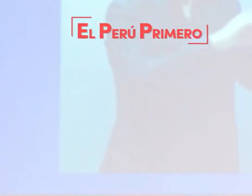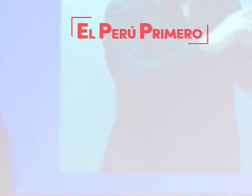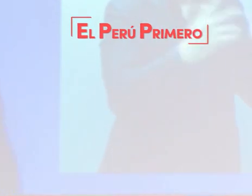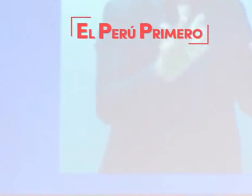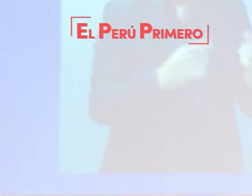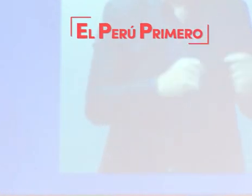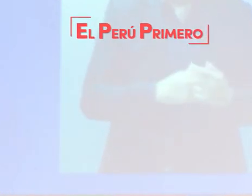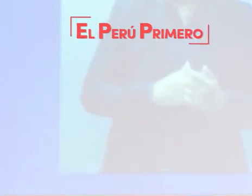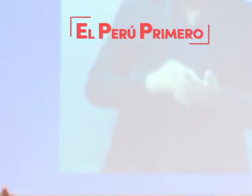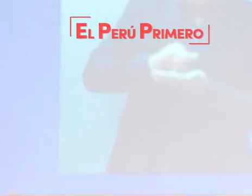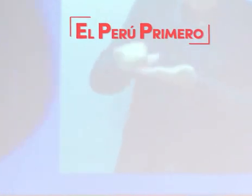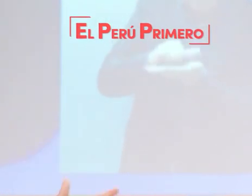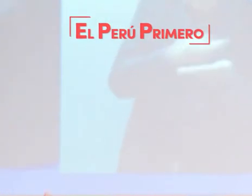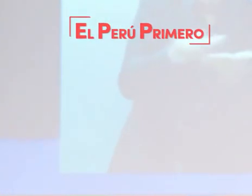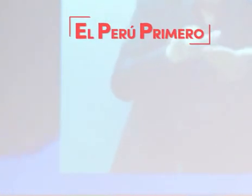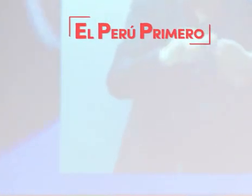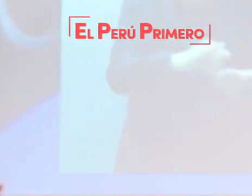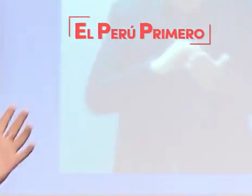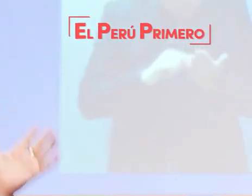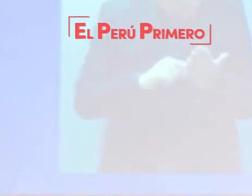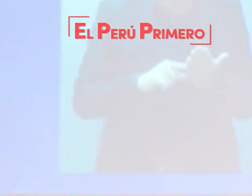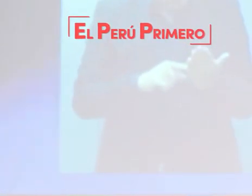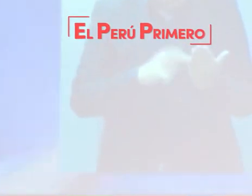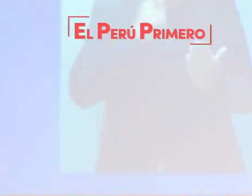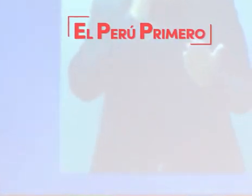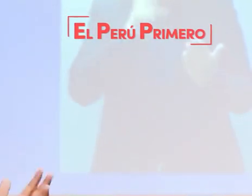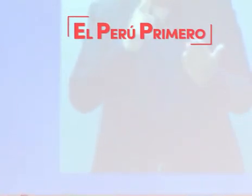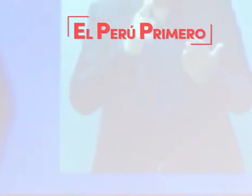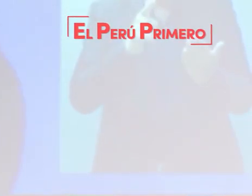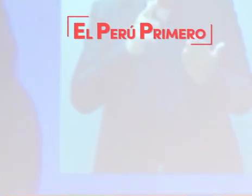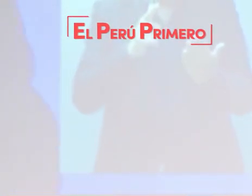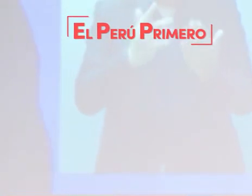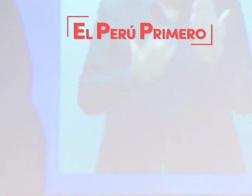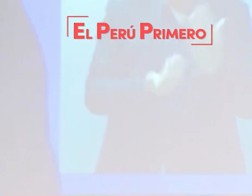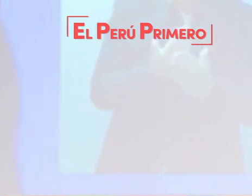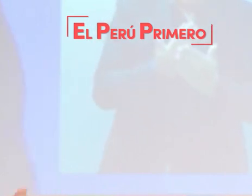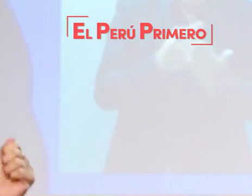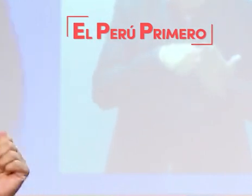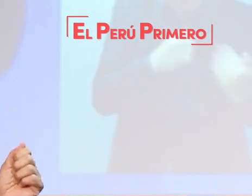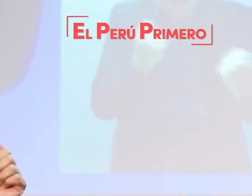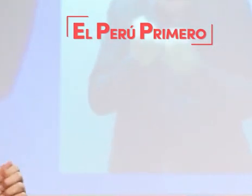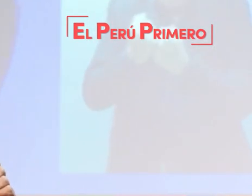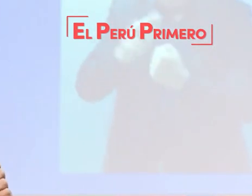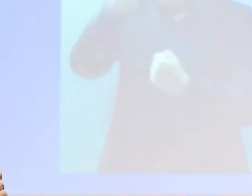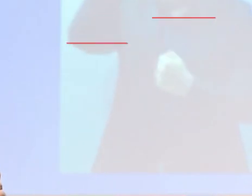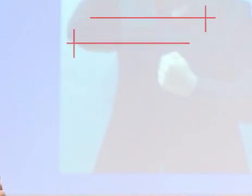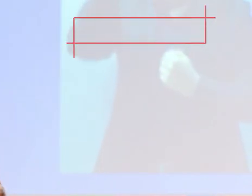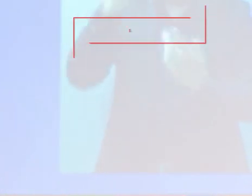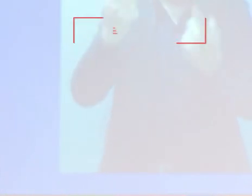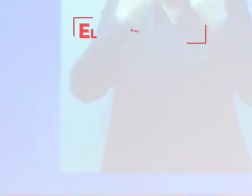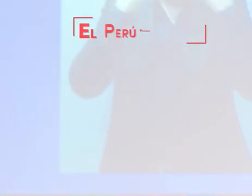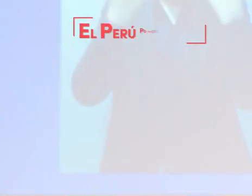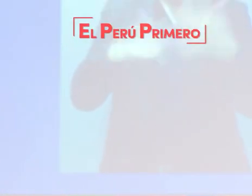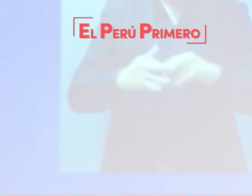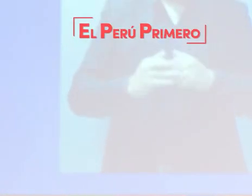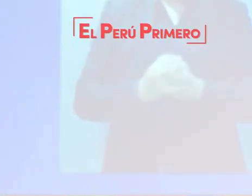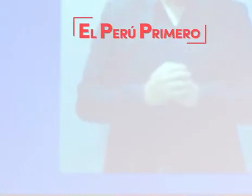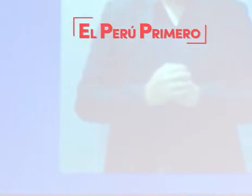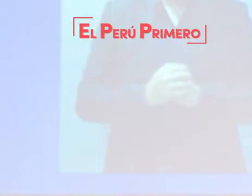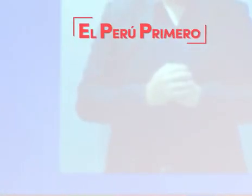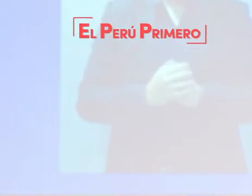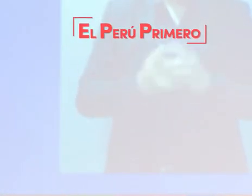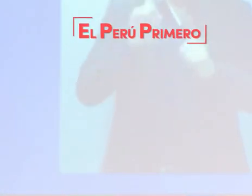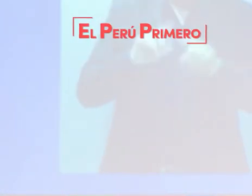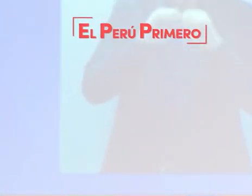nos dan, cuando hay una transmisión de un partido de fútbol o cualquier tema, su letrerito, lucha contra la